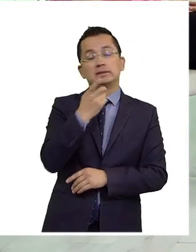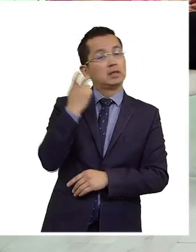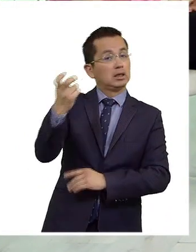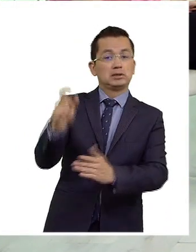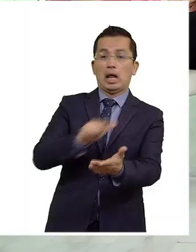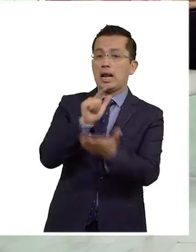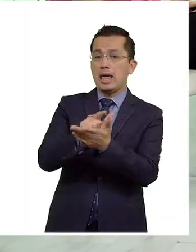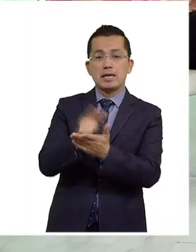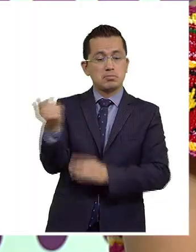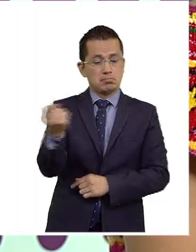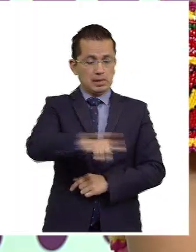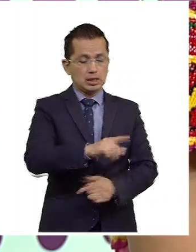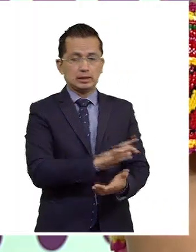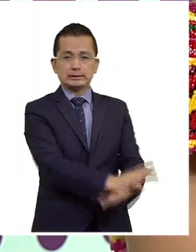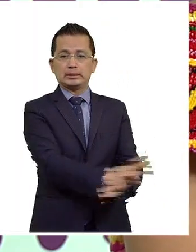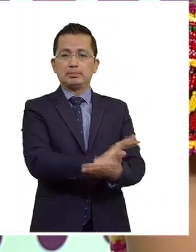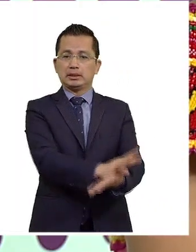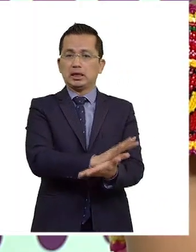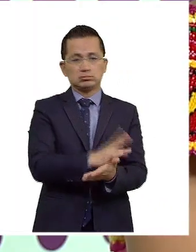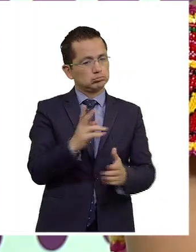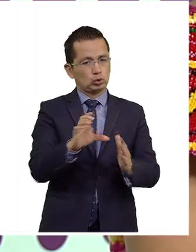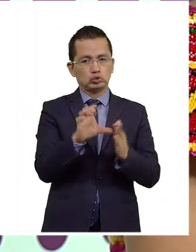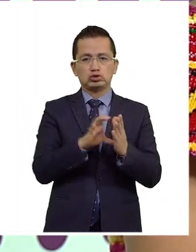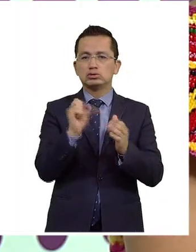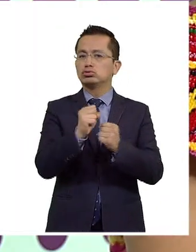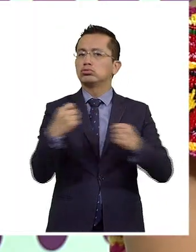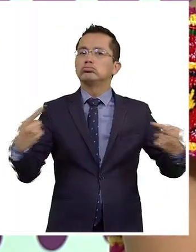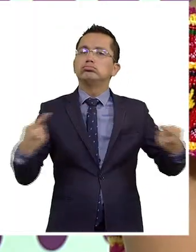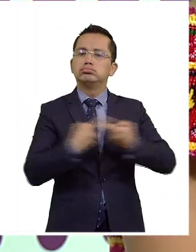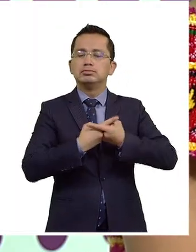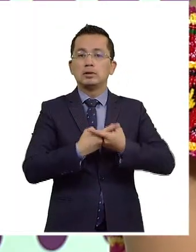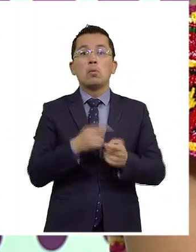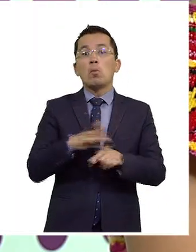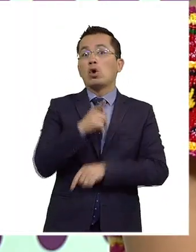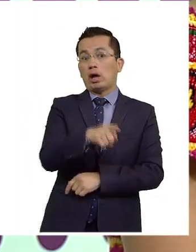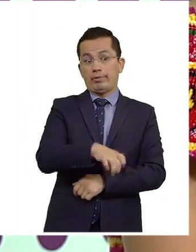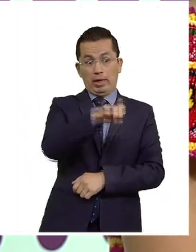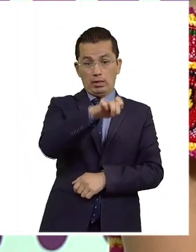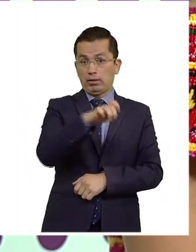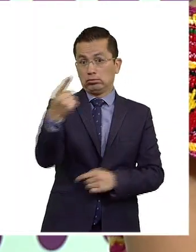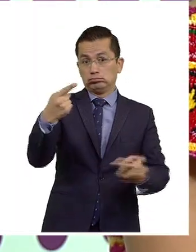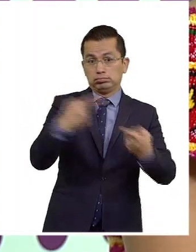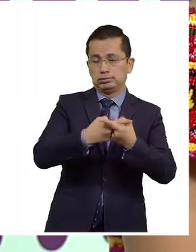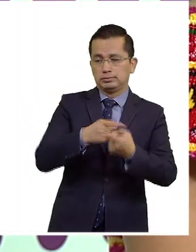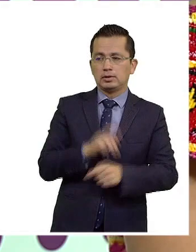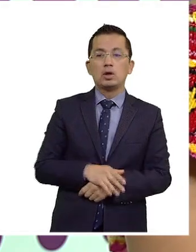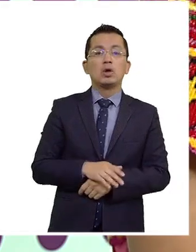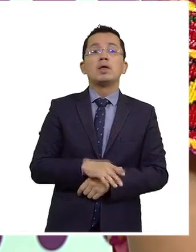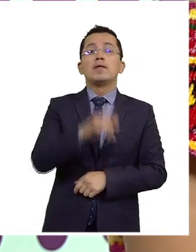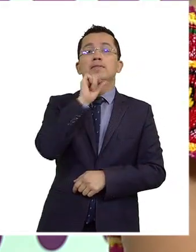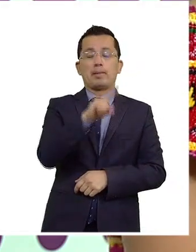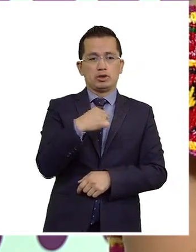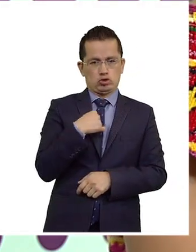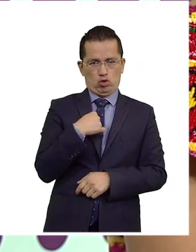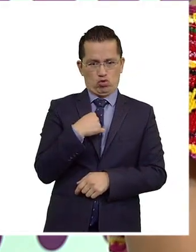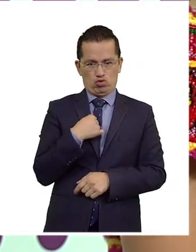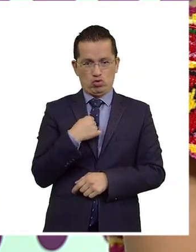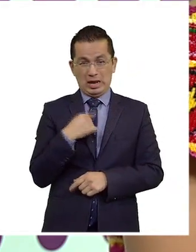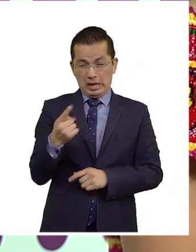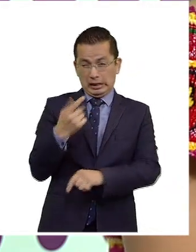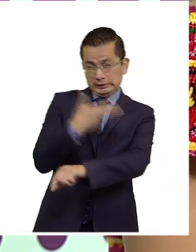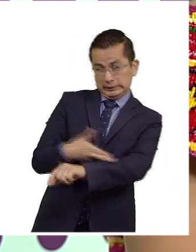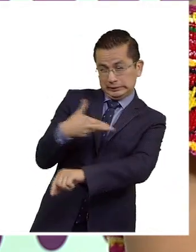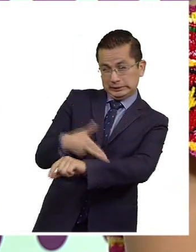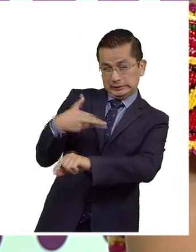inconstitucional porque discrimina por edad. Y a la par yo basé esta reforma esta propuesta de reforma